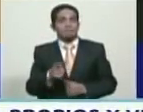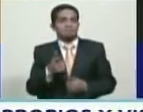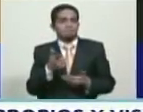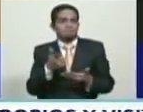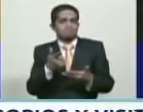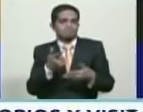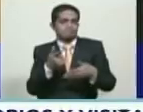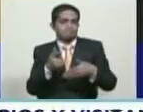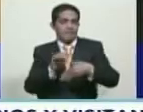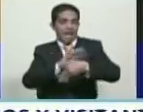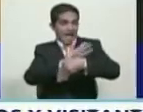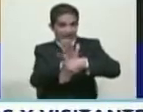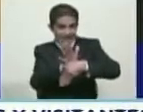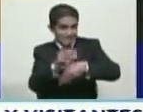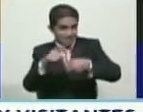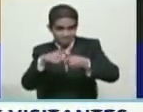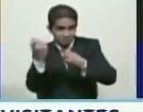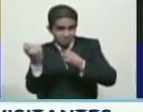que sin el ALBA